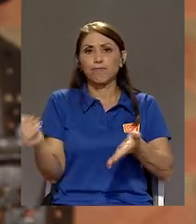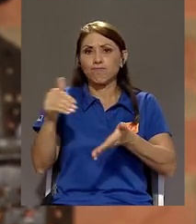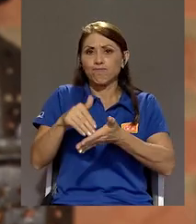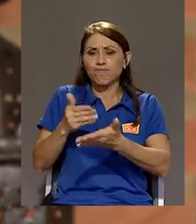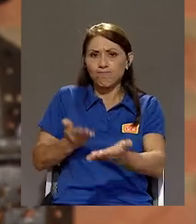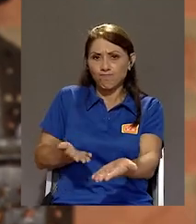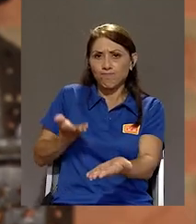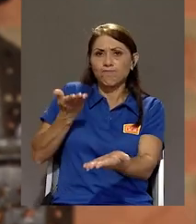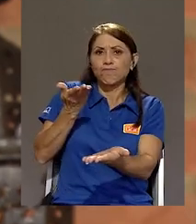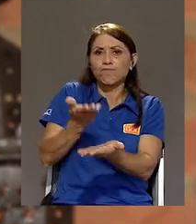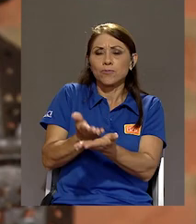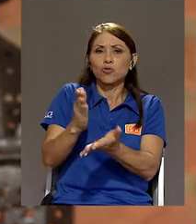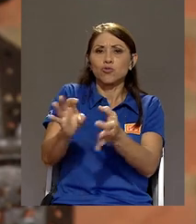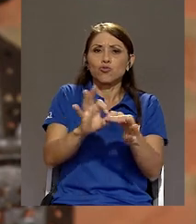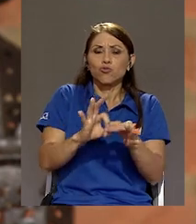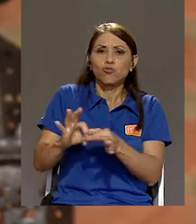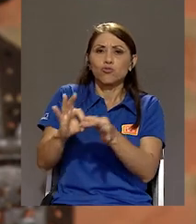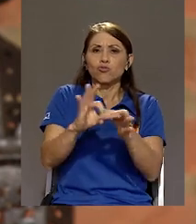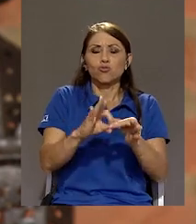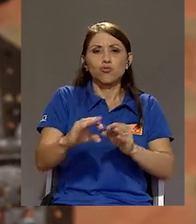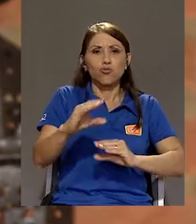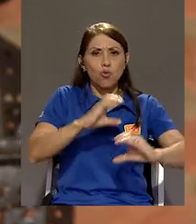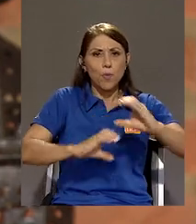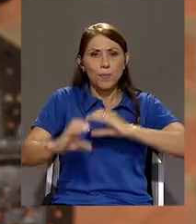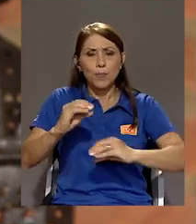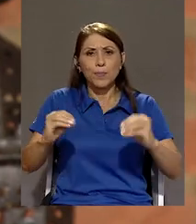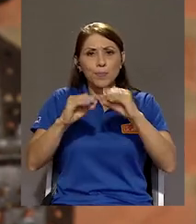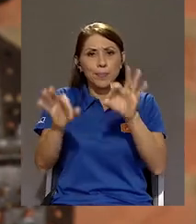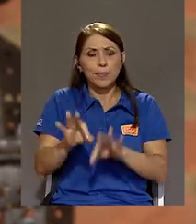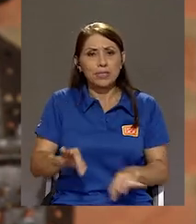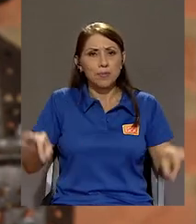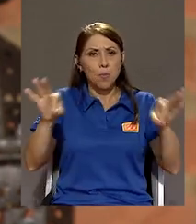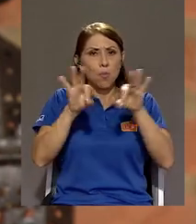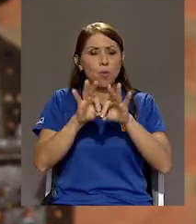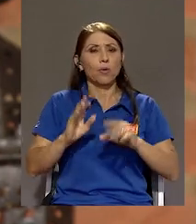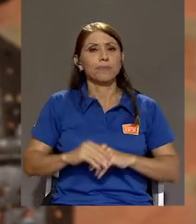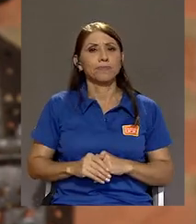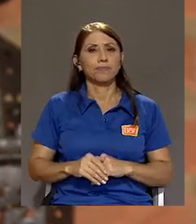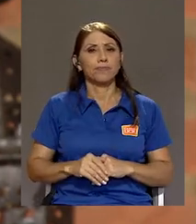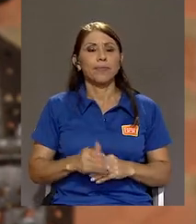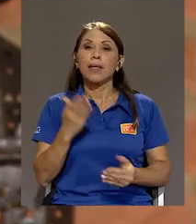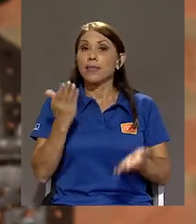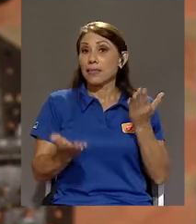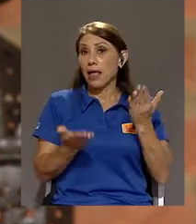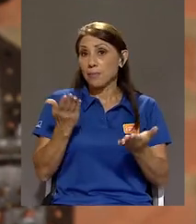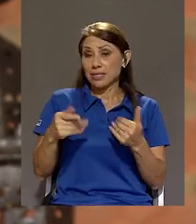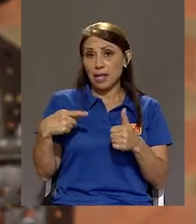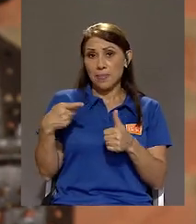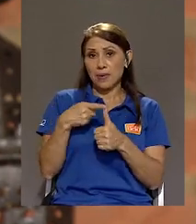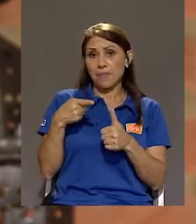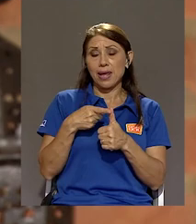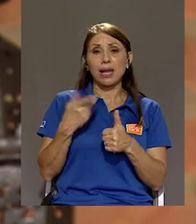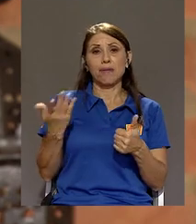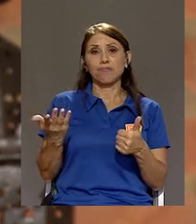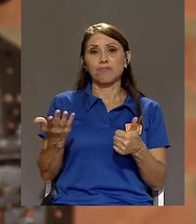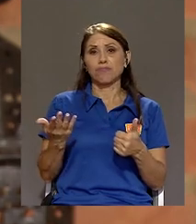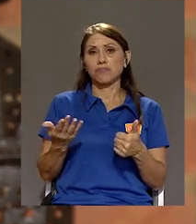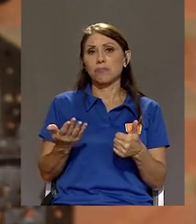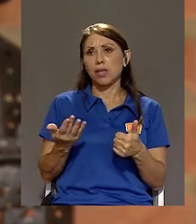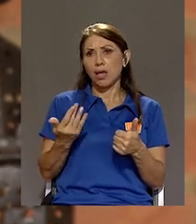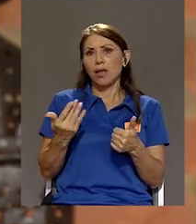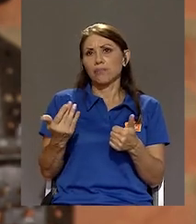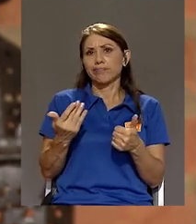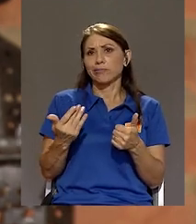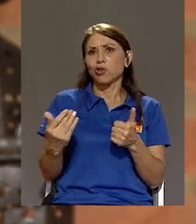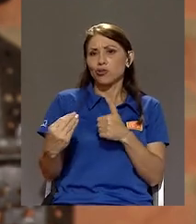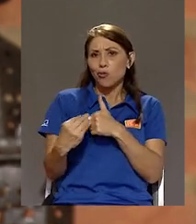replantear sus relaciones comerciales más importantes. Tal vez la primera que nos tocaba de manera muy